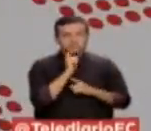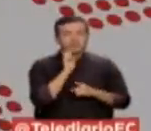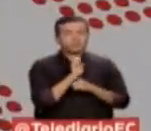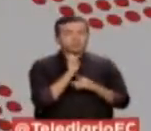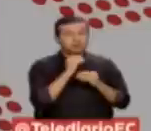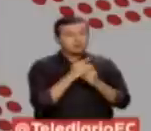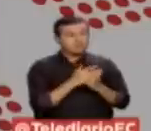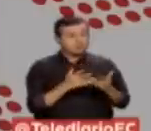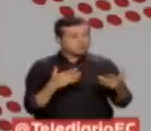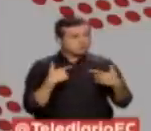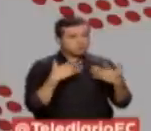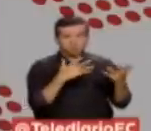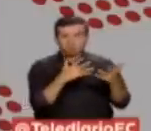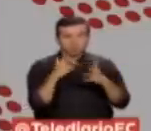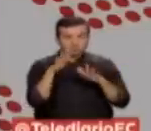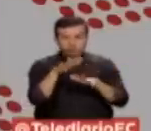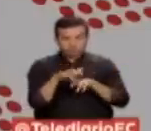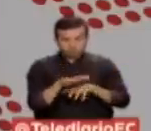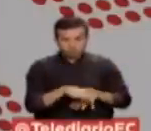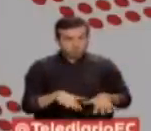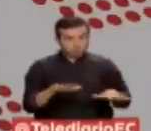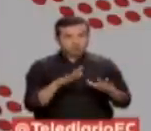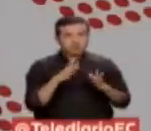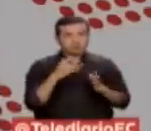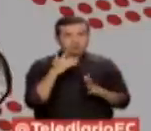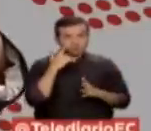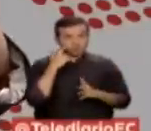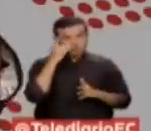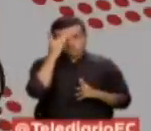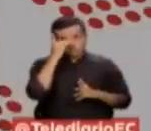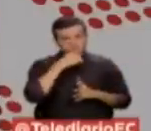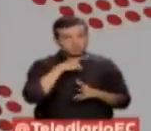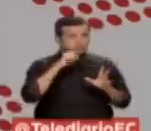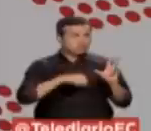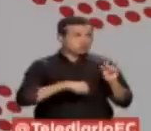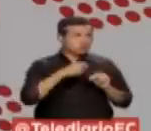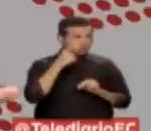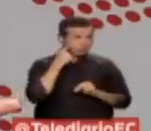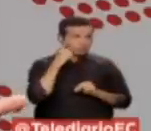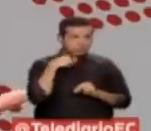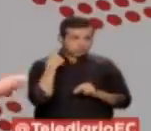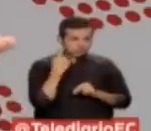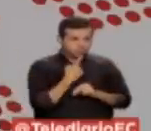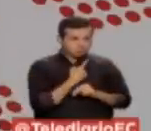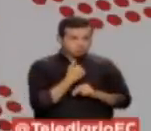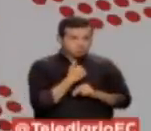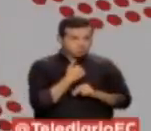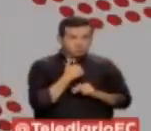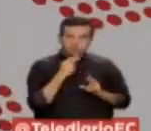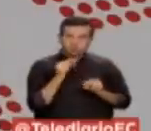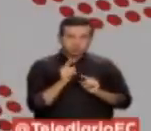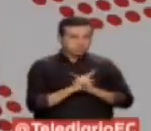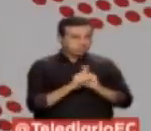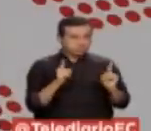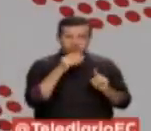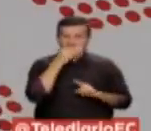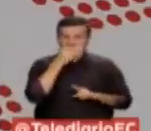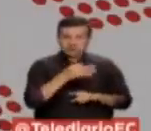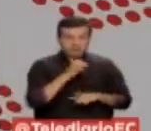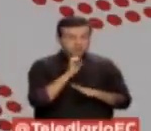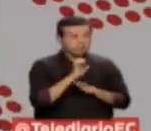eh No hay sembríos que nos obliguen a decidir una política nosotros respecto de los sembríos no es esa la realidad